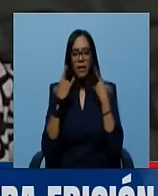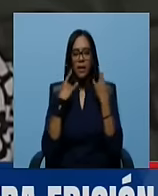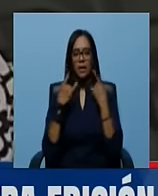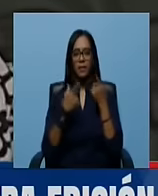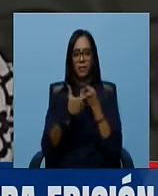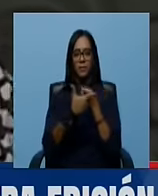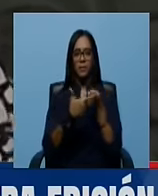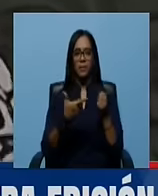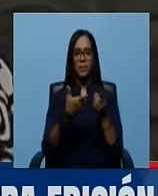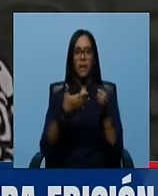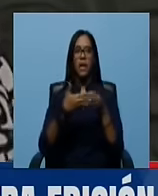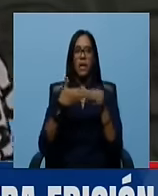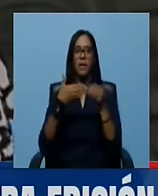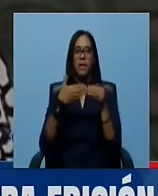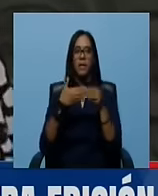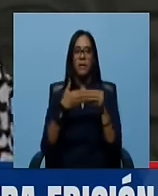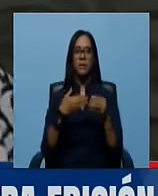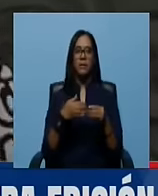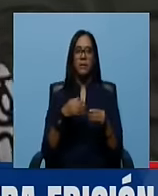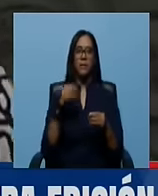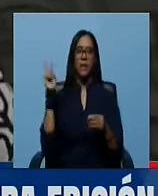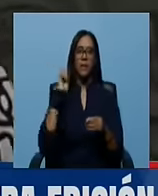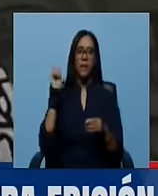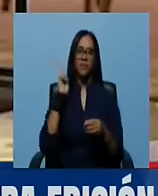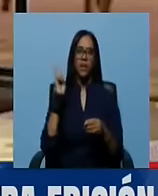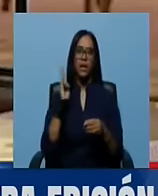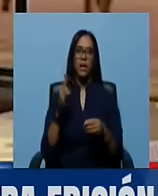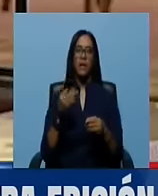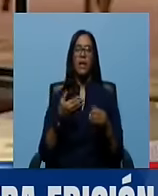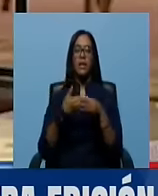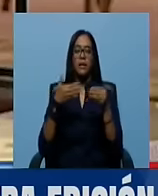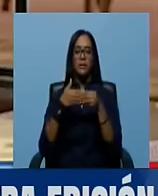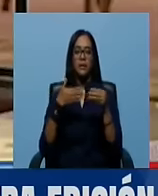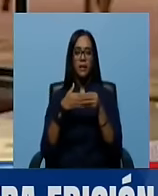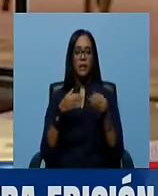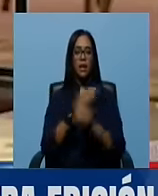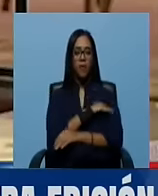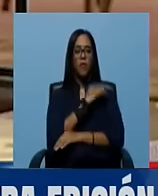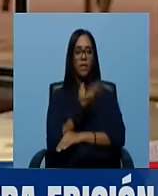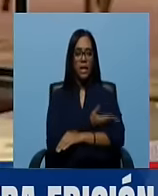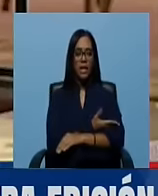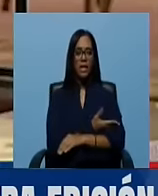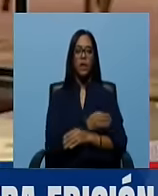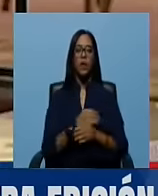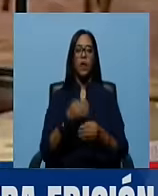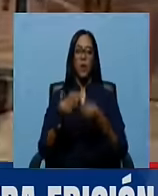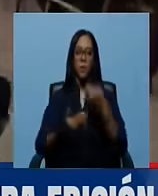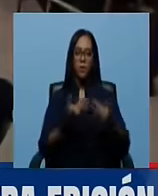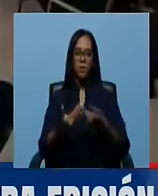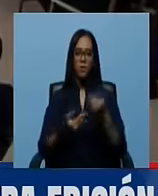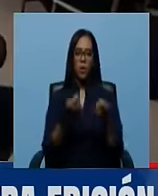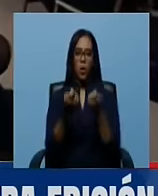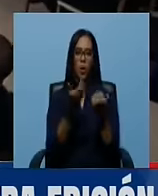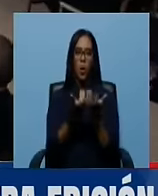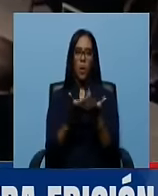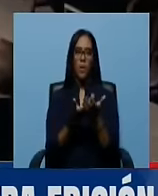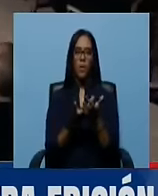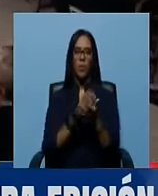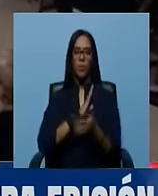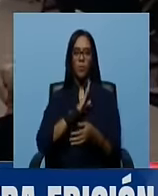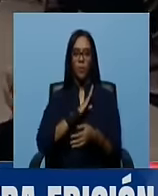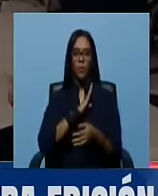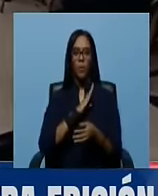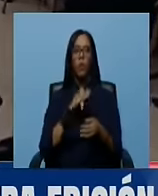divisas para el país, divisas que fortalezcan los procesos económicos internos,